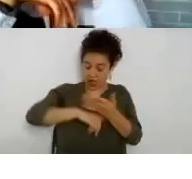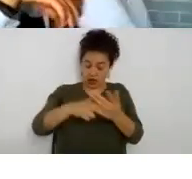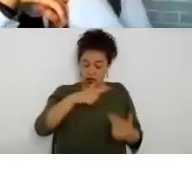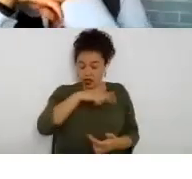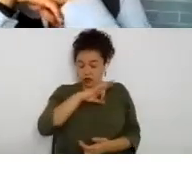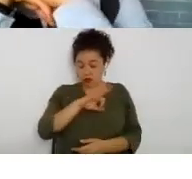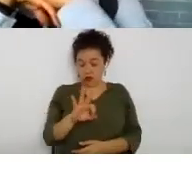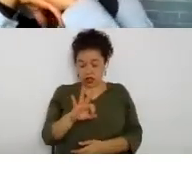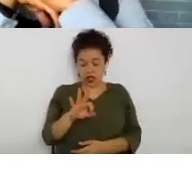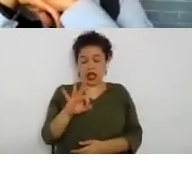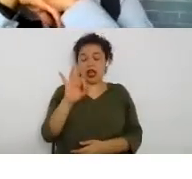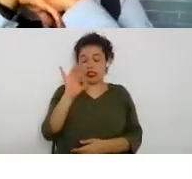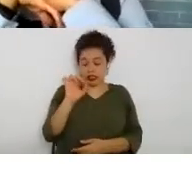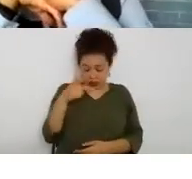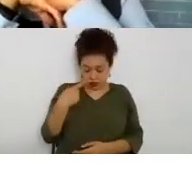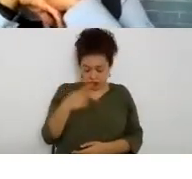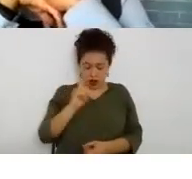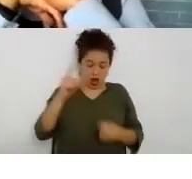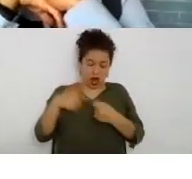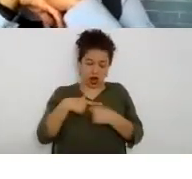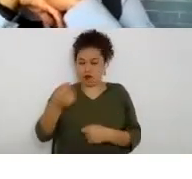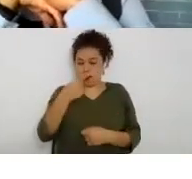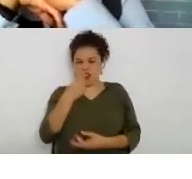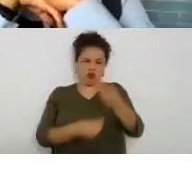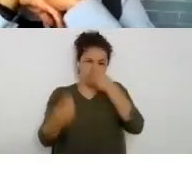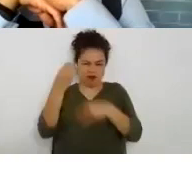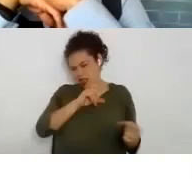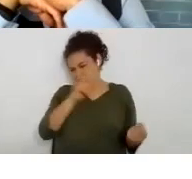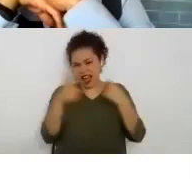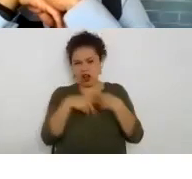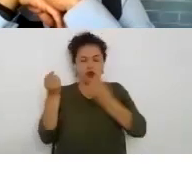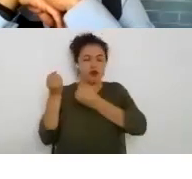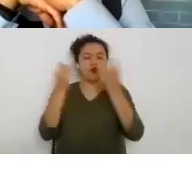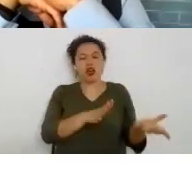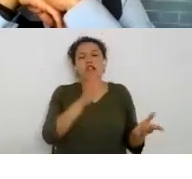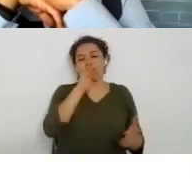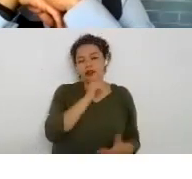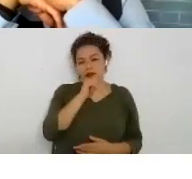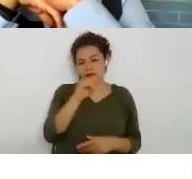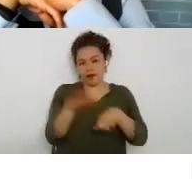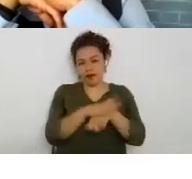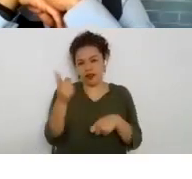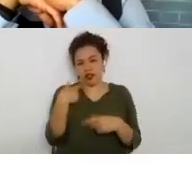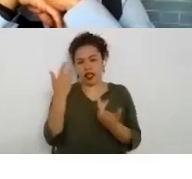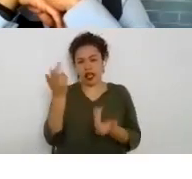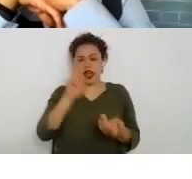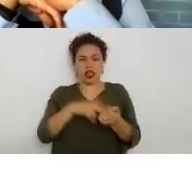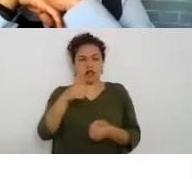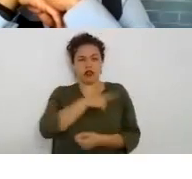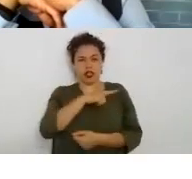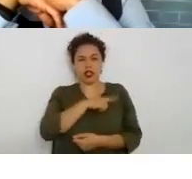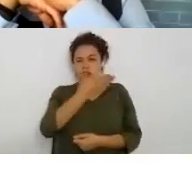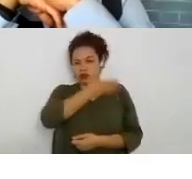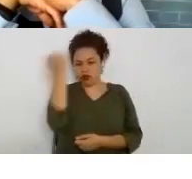puede dar ningún alimento porque no se sabe qué tipo de lesión puede haber y en qué parte